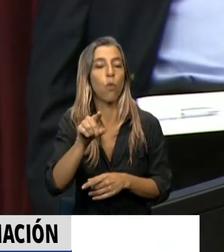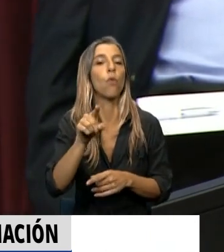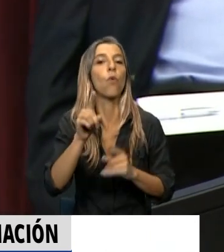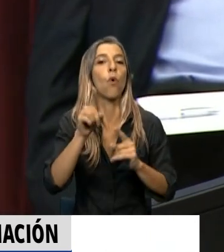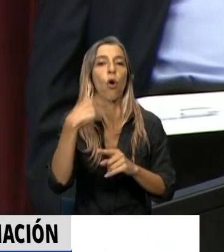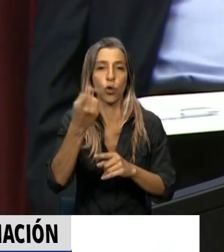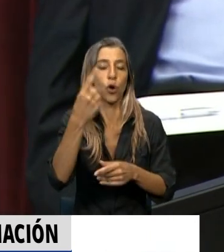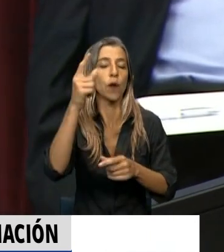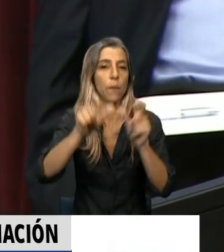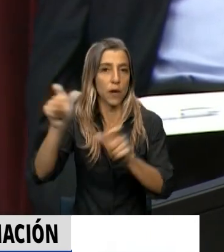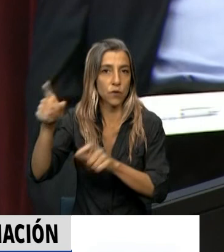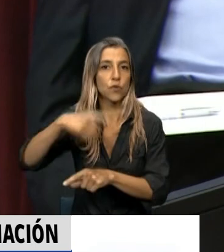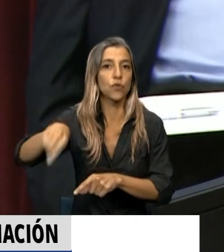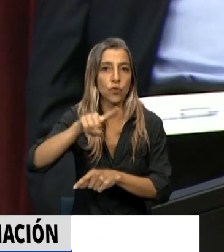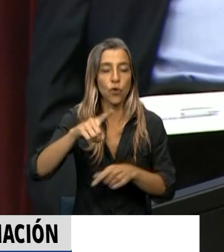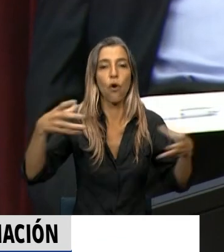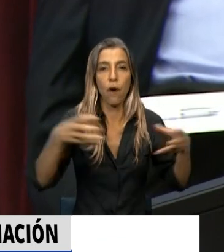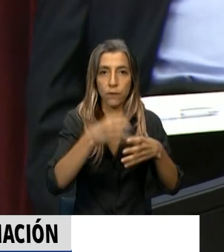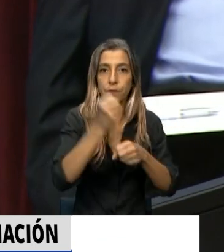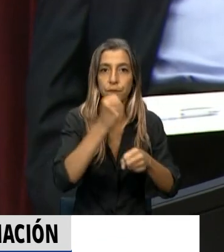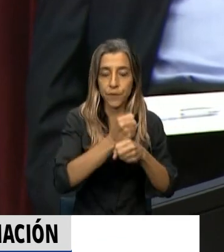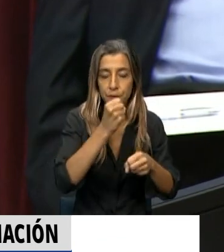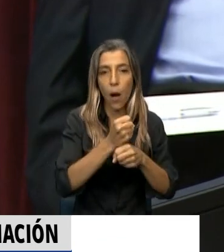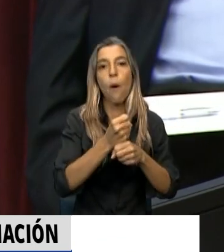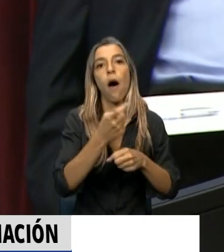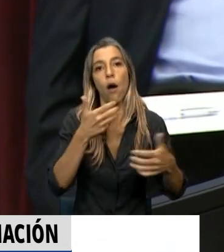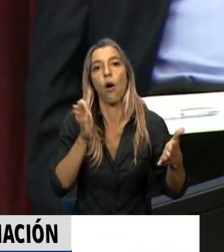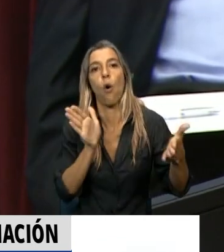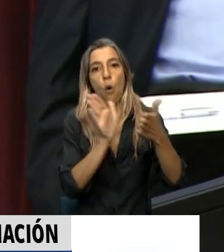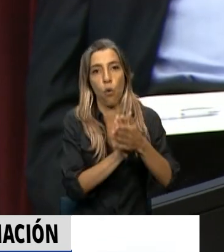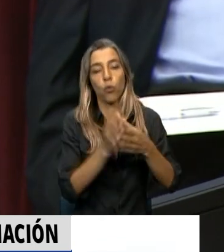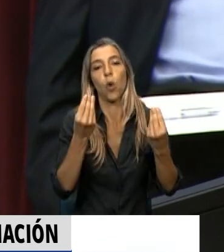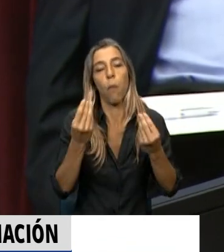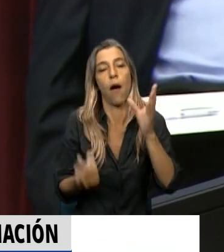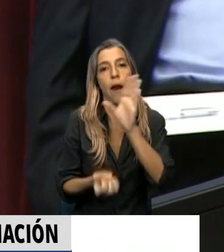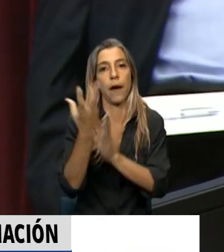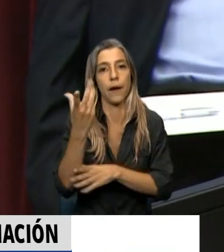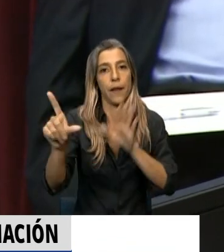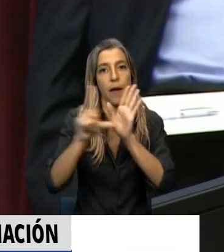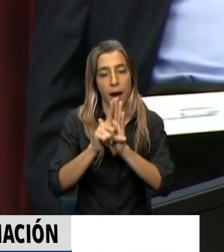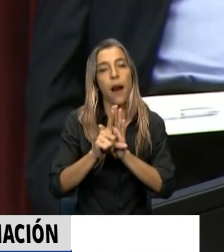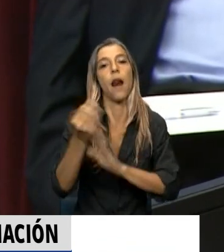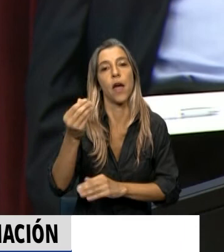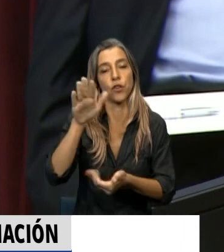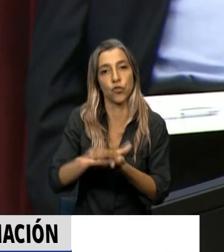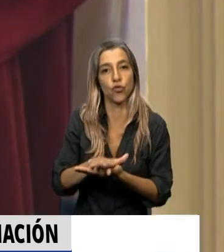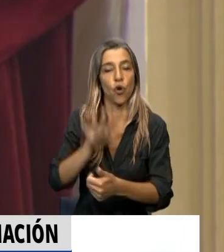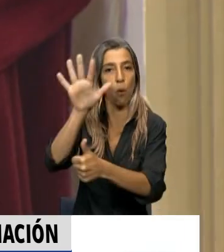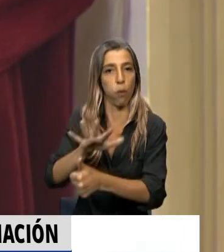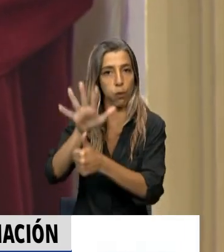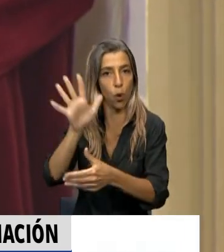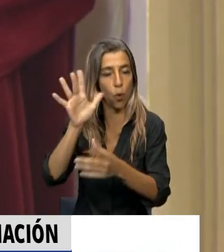el Observatorio de Grooming, por acompañarnos en el tratamiento de esta ley, que es muy, muy importante. Así que muchísimas gracias